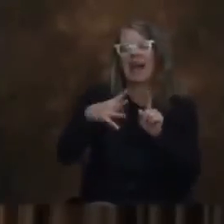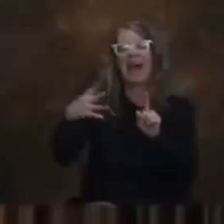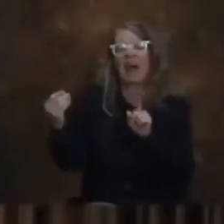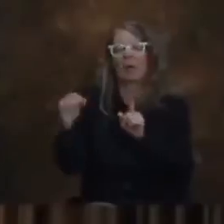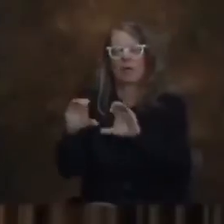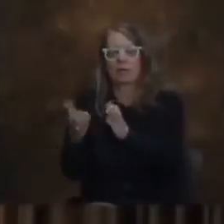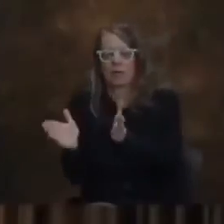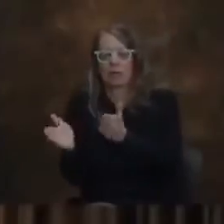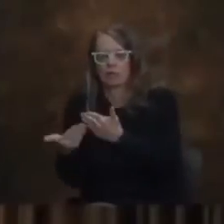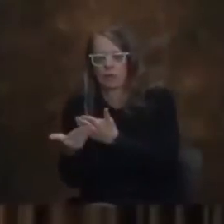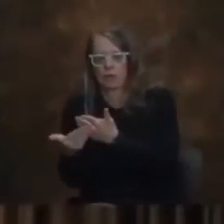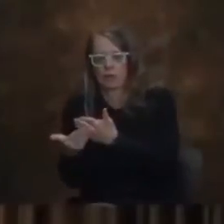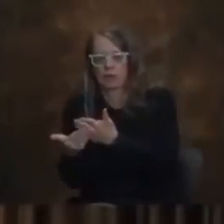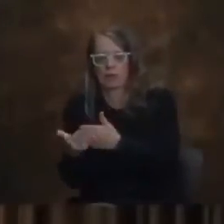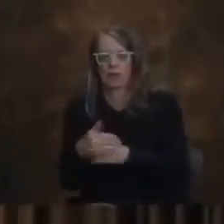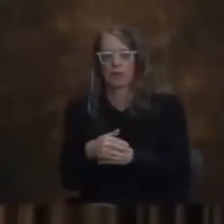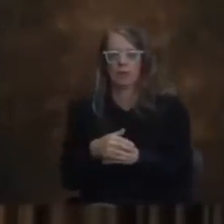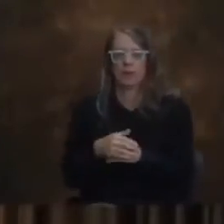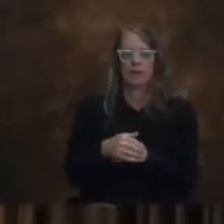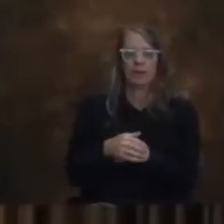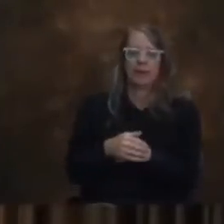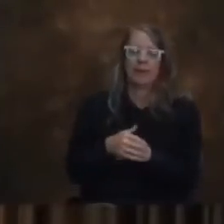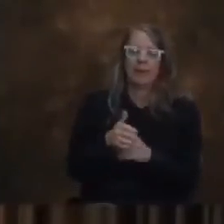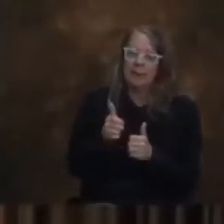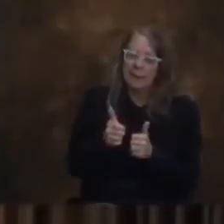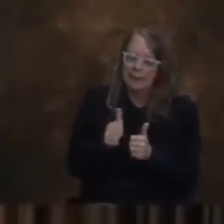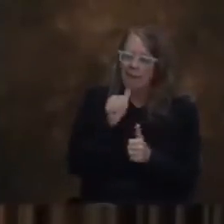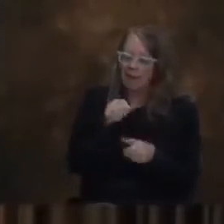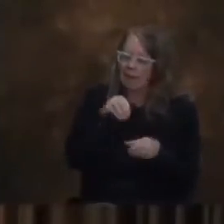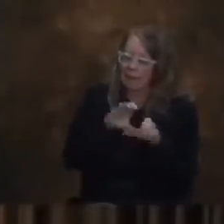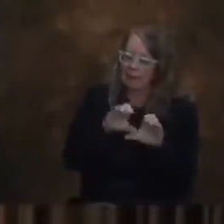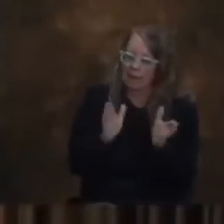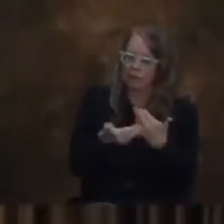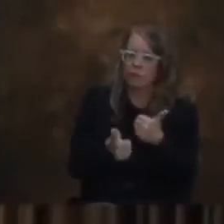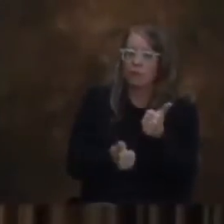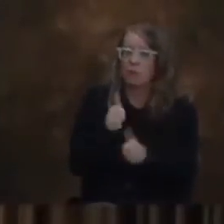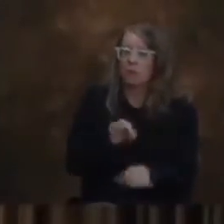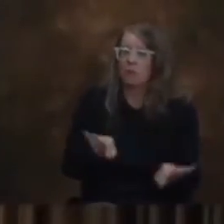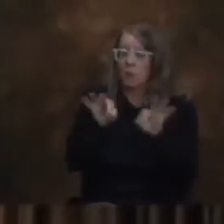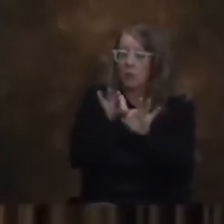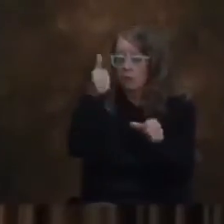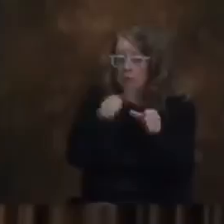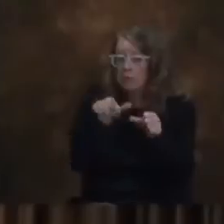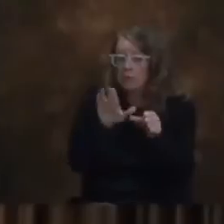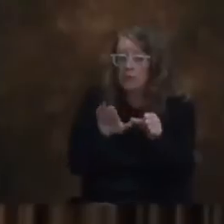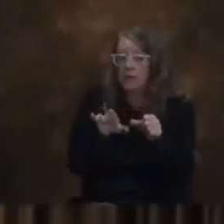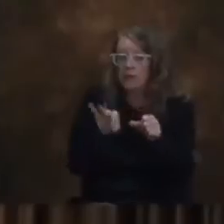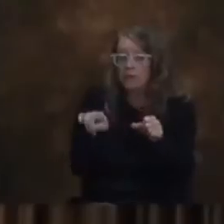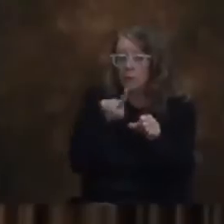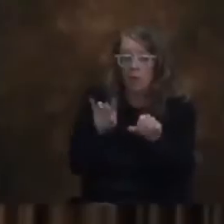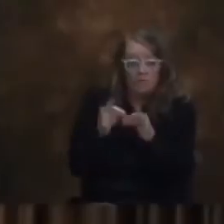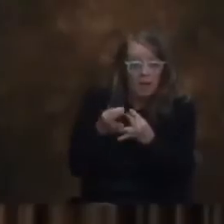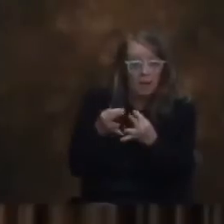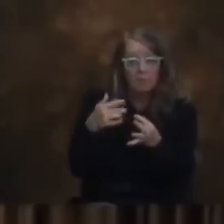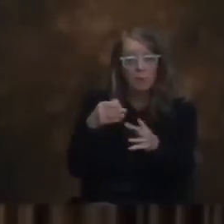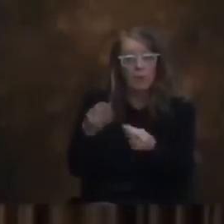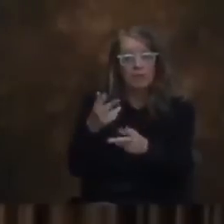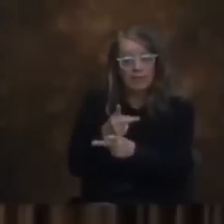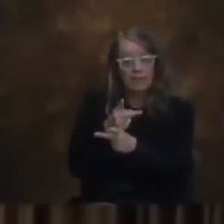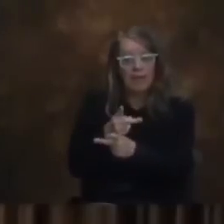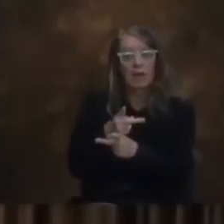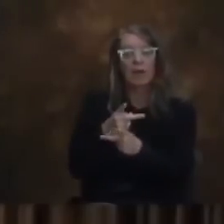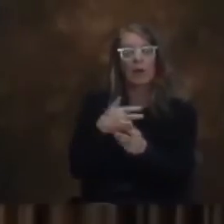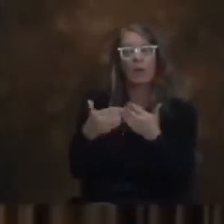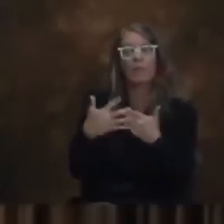estudios y logran el punto importante para las familias y los que cuidan a los niños que están fuera de la